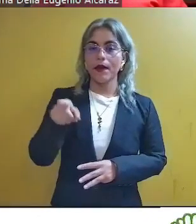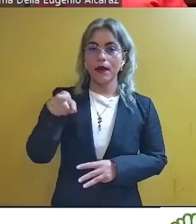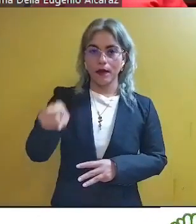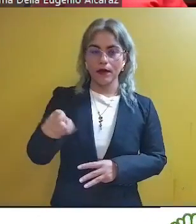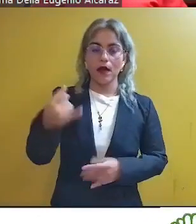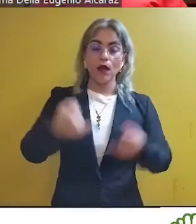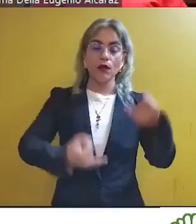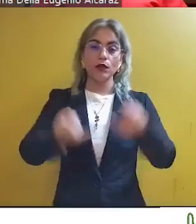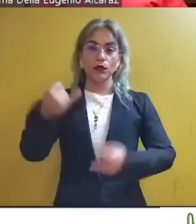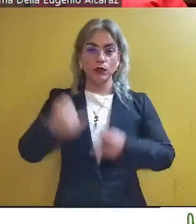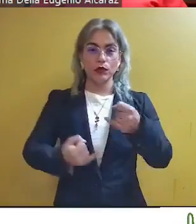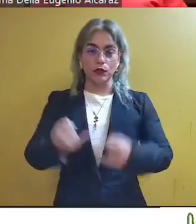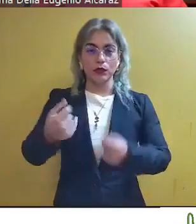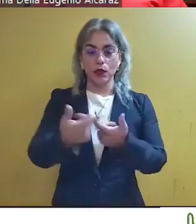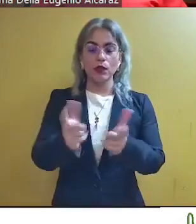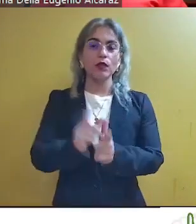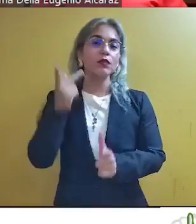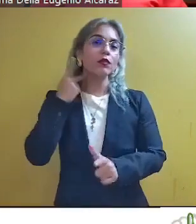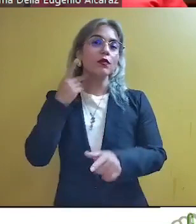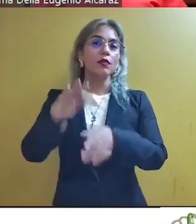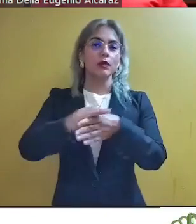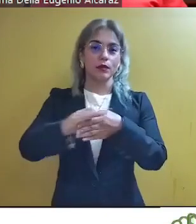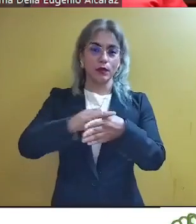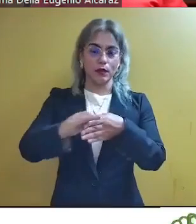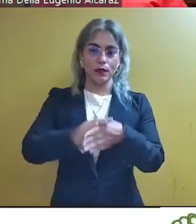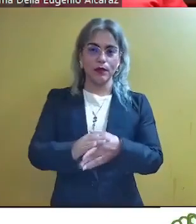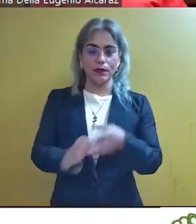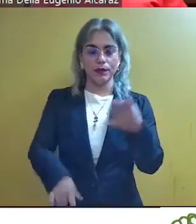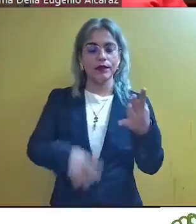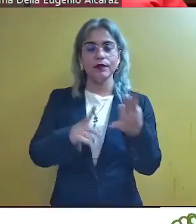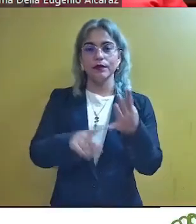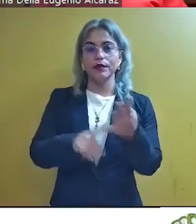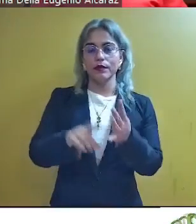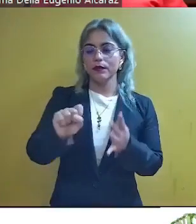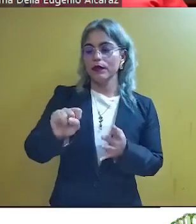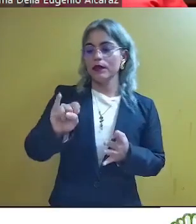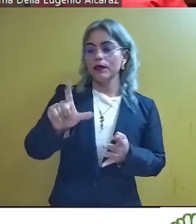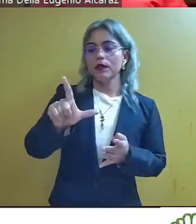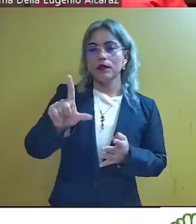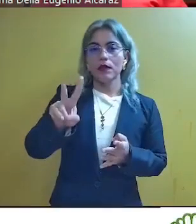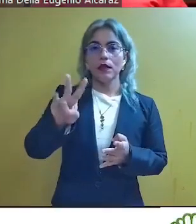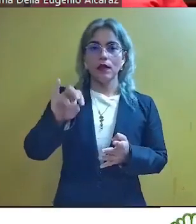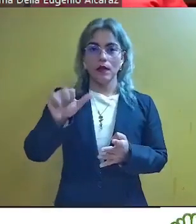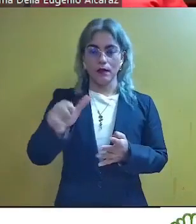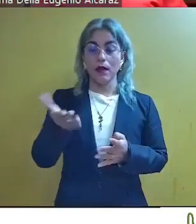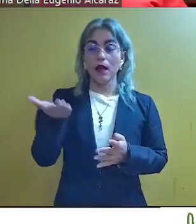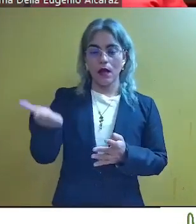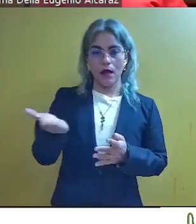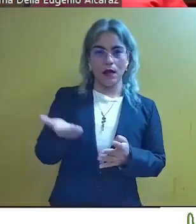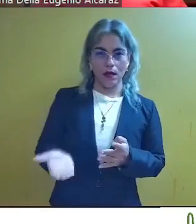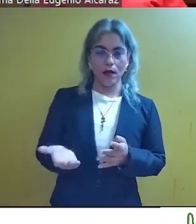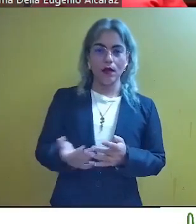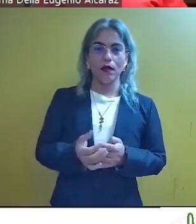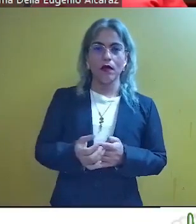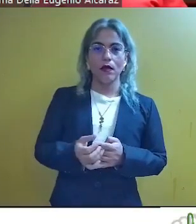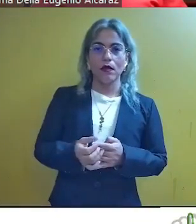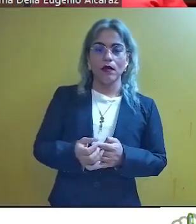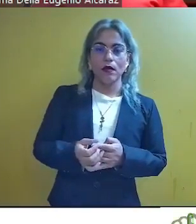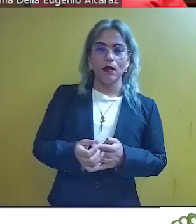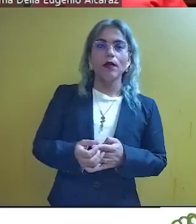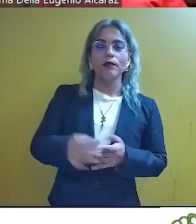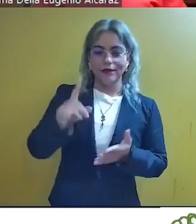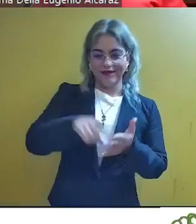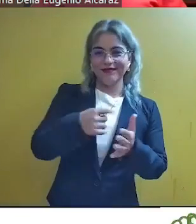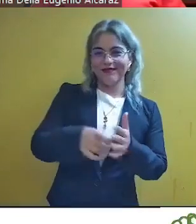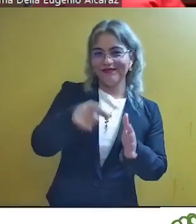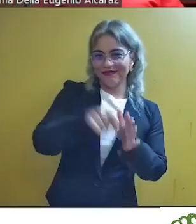Morena. En el siguiente asunto, la parte actual es Silvia Martínez Ponce y otra persona, la autoridad responsable, el Instituto Electoral y de